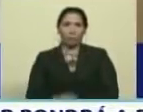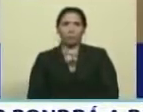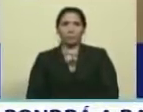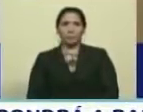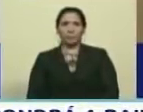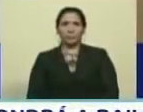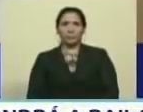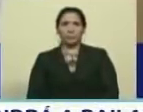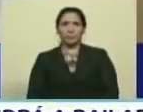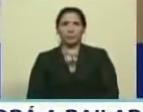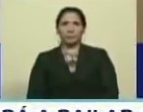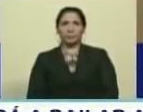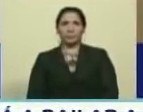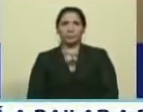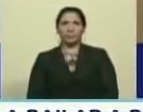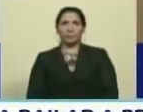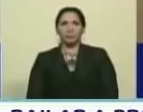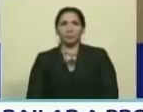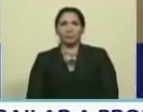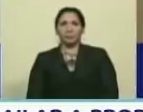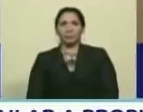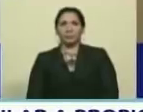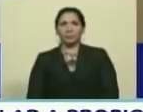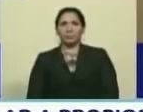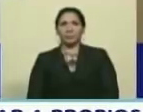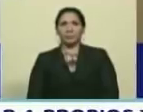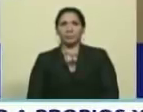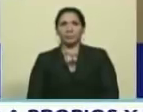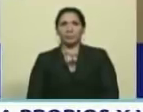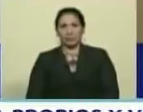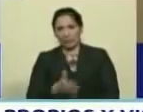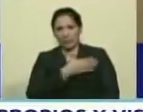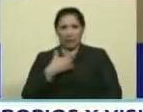hermanas, queridos compañeros de Centroamérica,